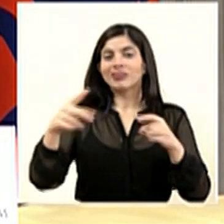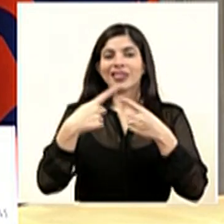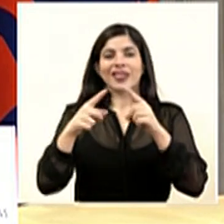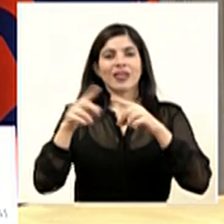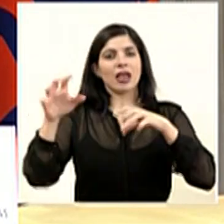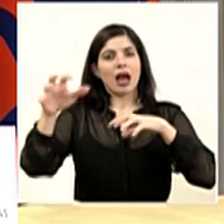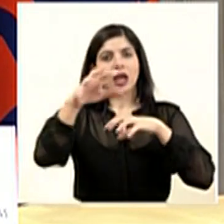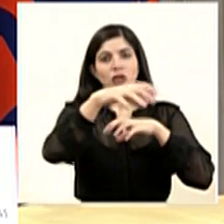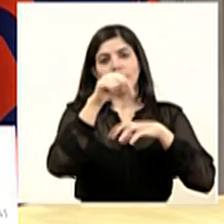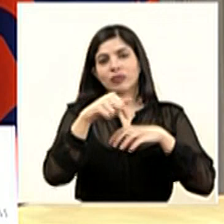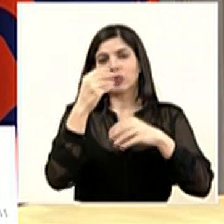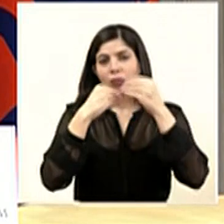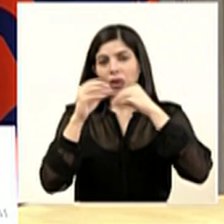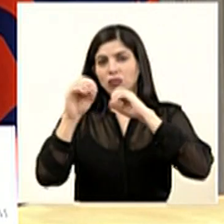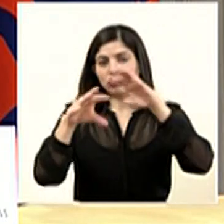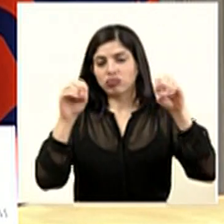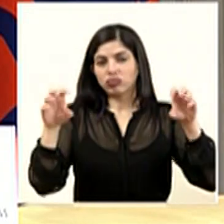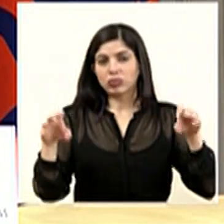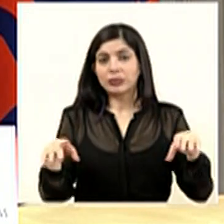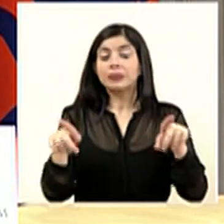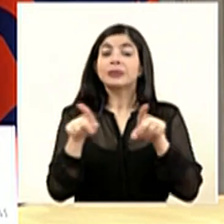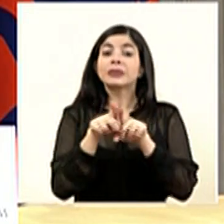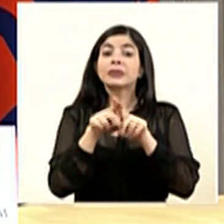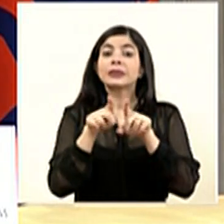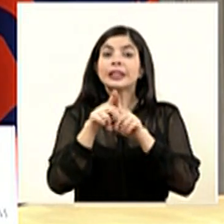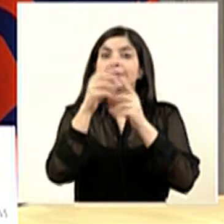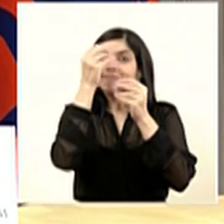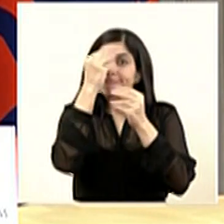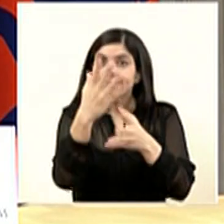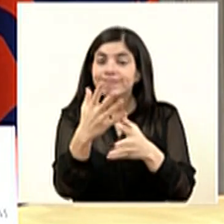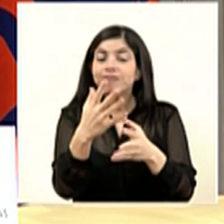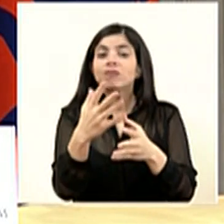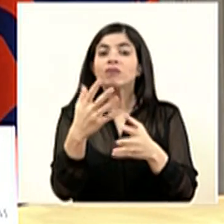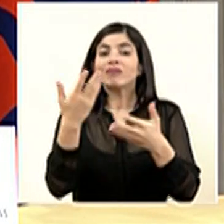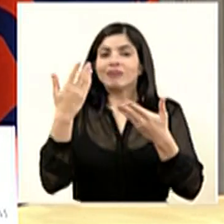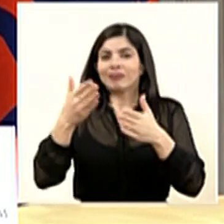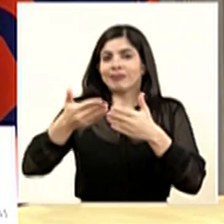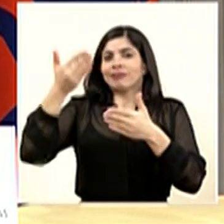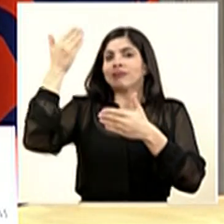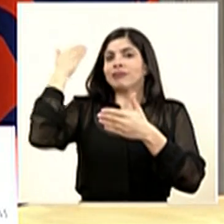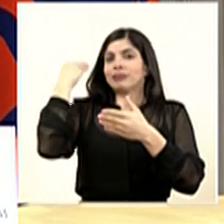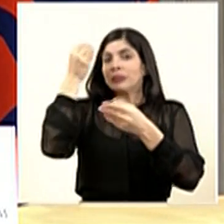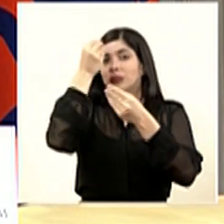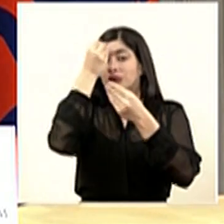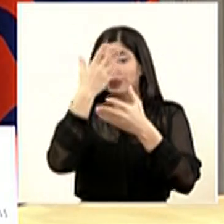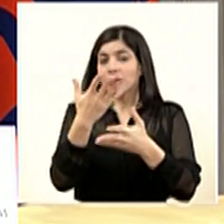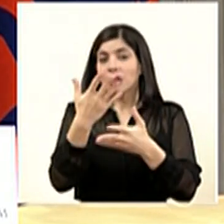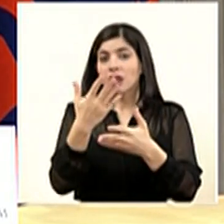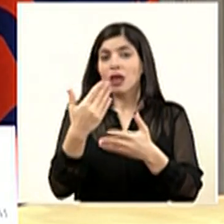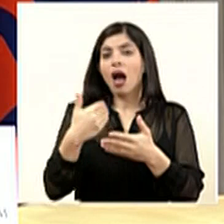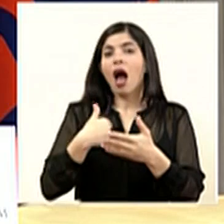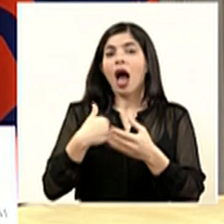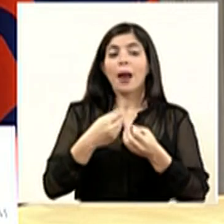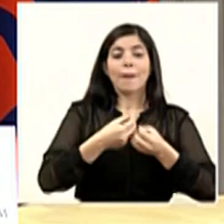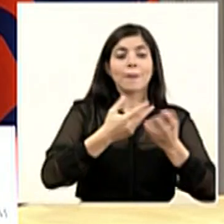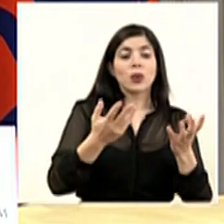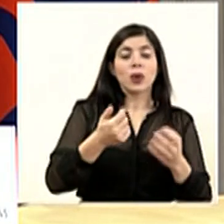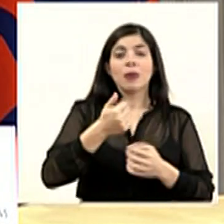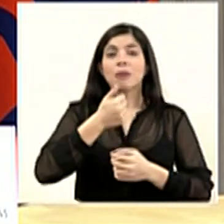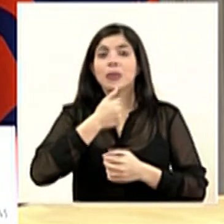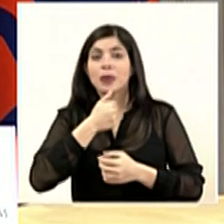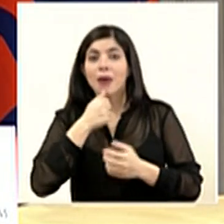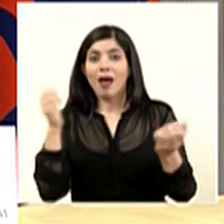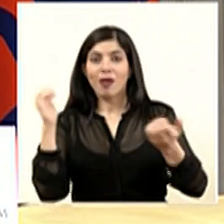del país. Asimismo, mencionar que conforme lo hemos indicado anteriormente, mediante una alianza